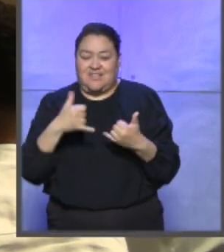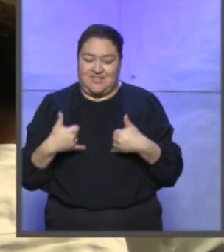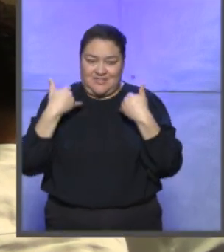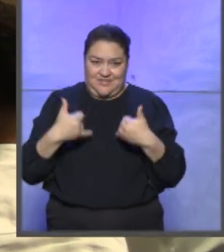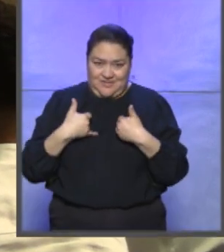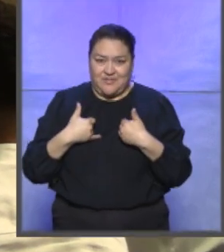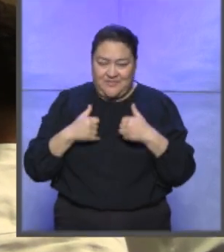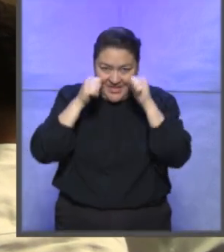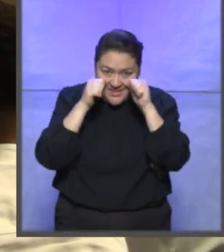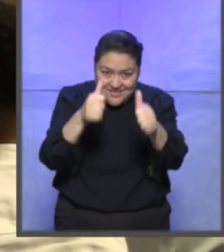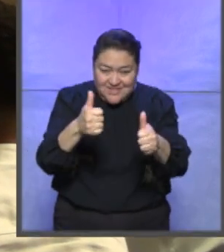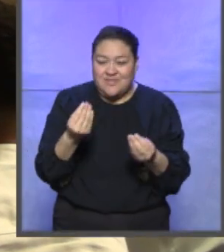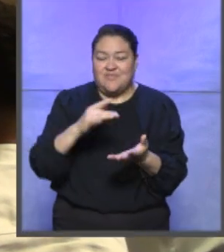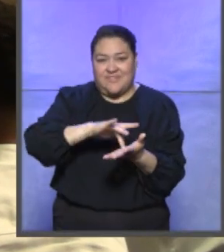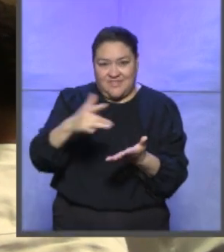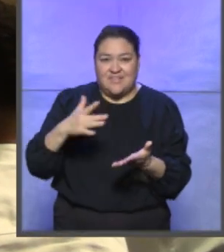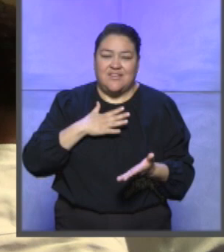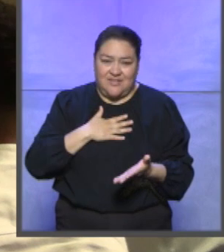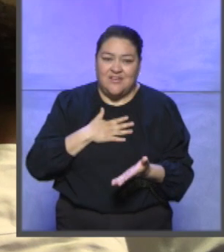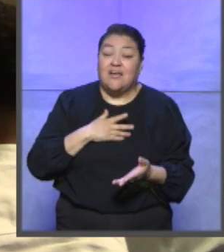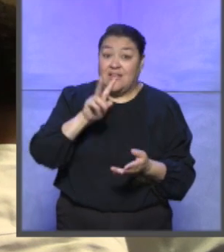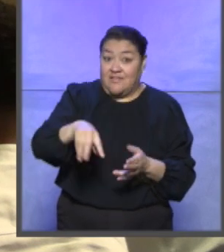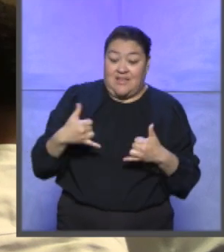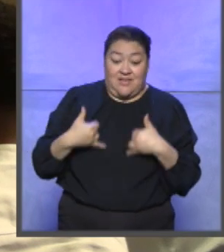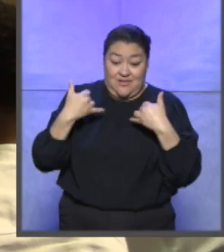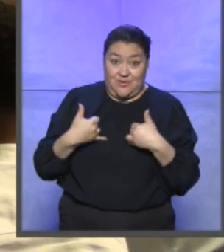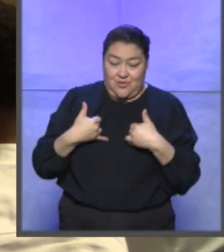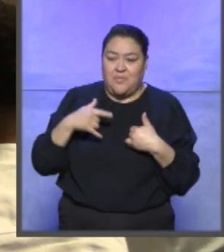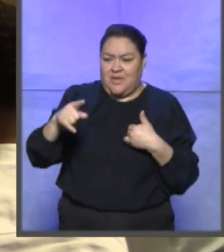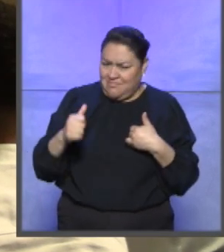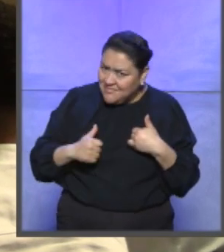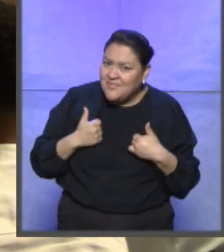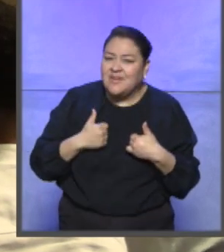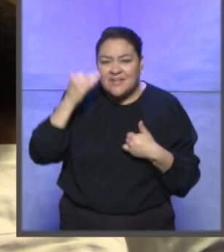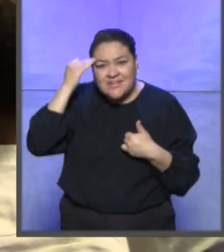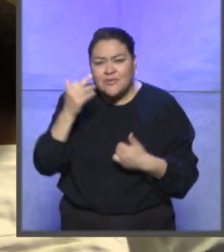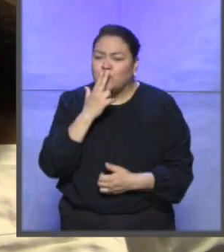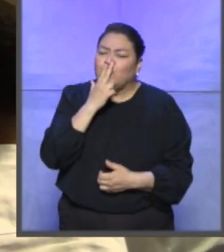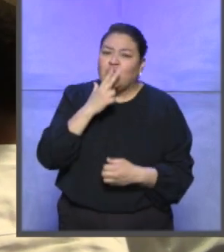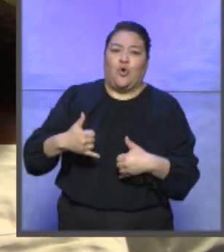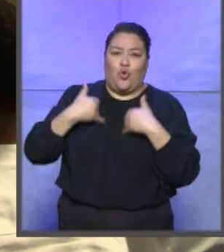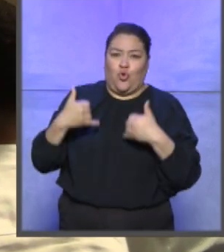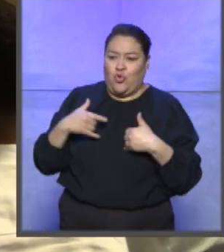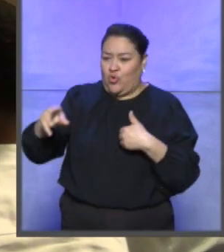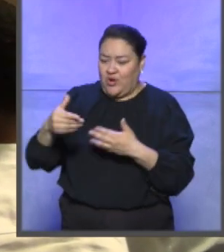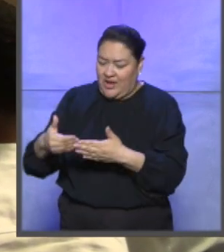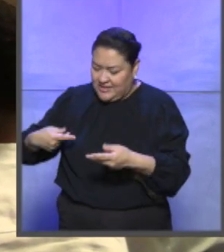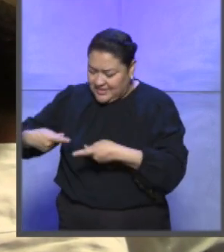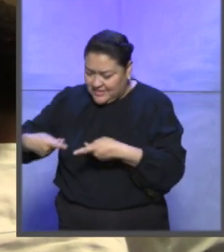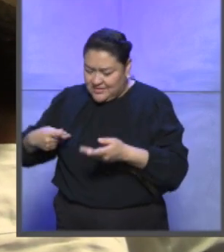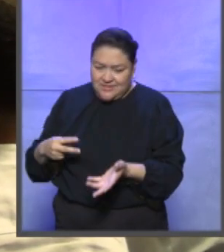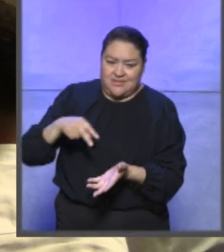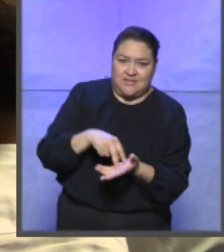los jóvenes que nos están brindando su tiempo. Yo creo que el insumo más valioso del ser humano es el tiempo. Y se agradece a los jóvenes que se